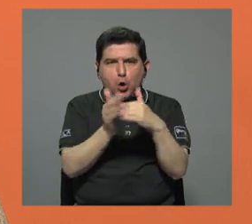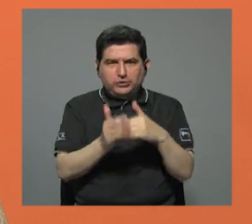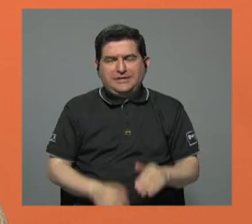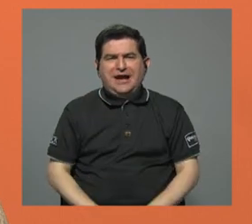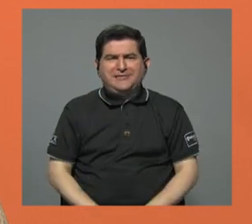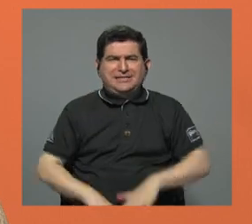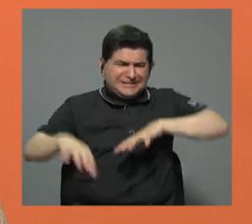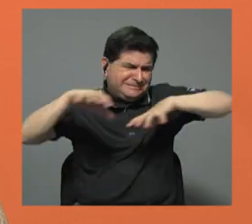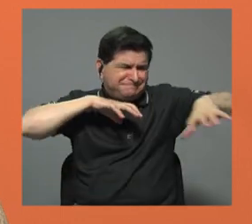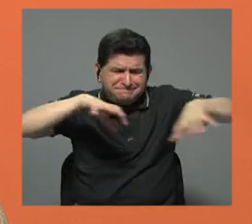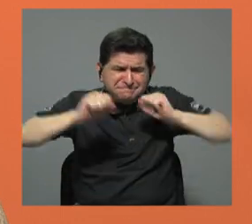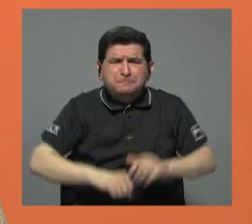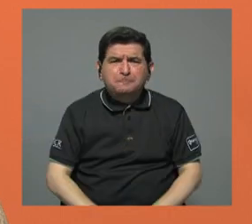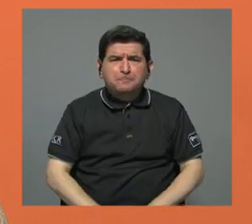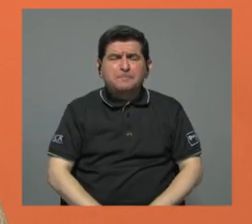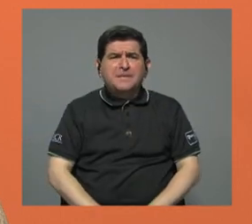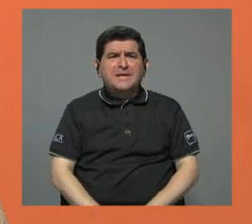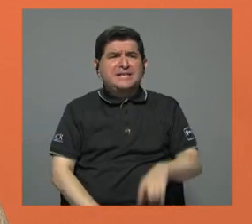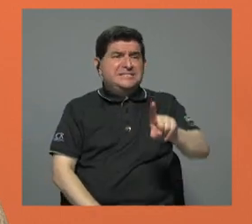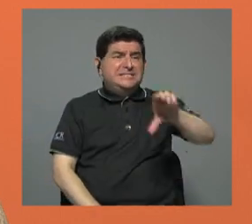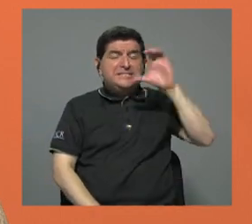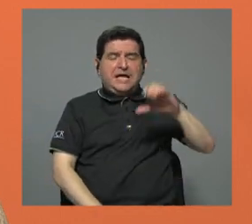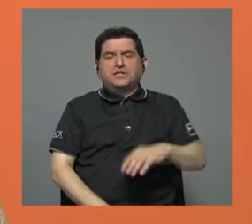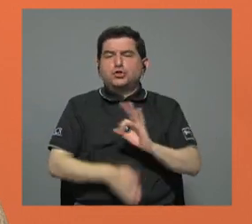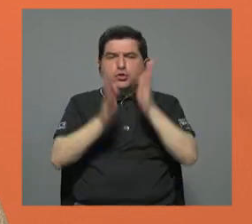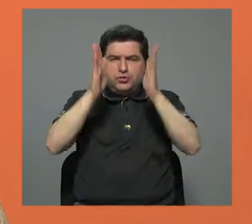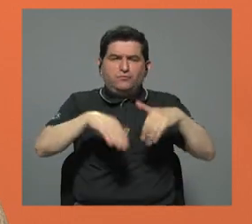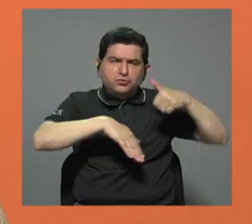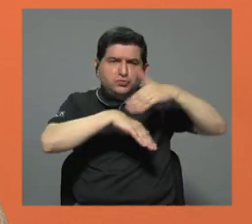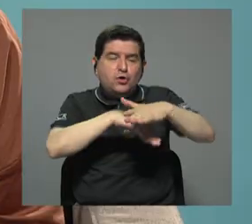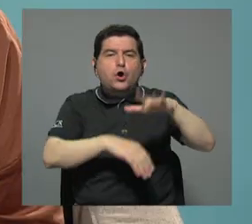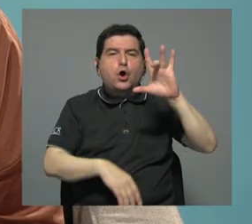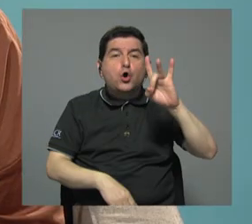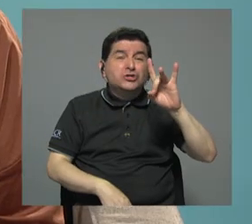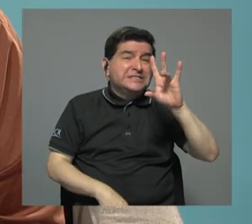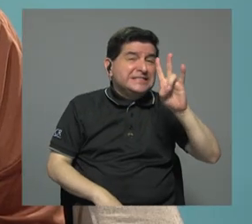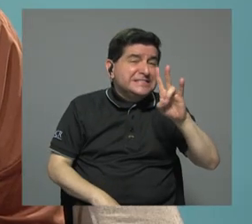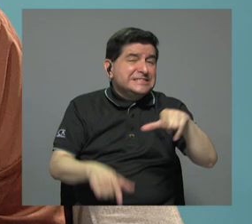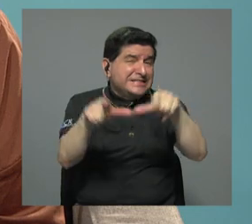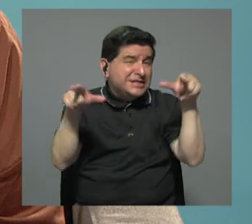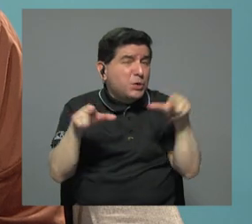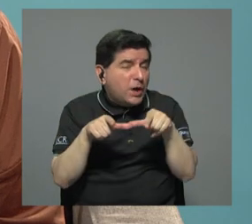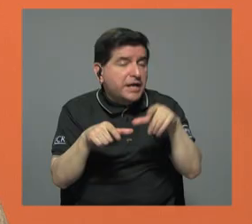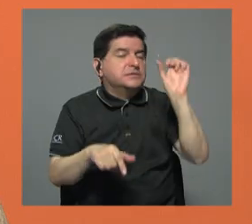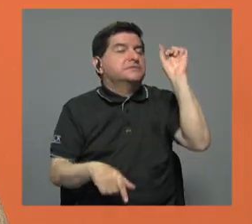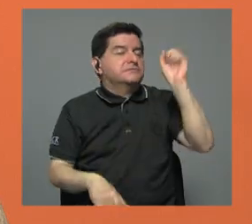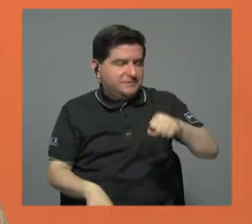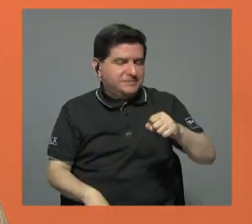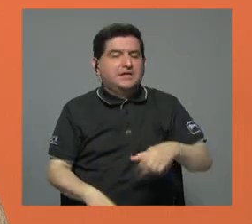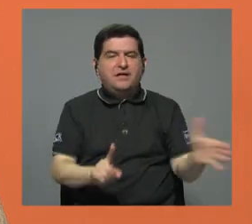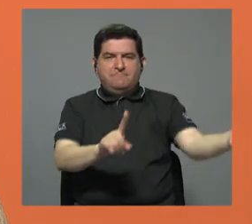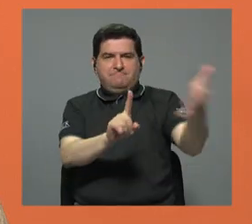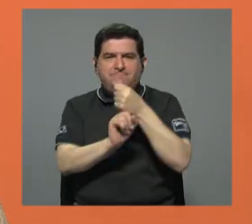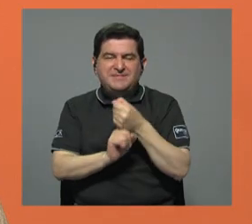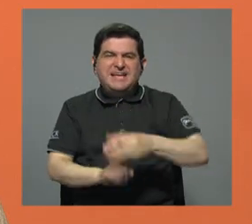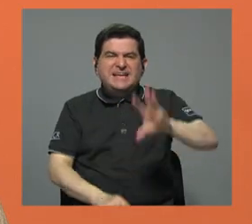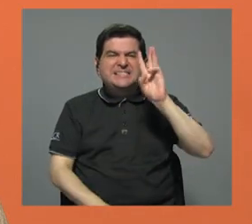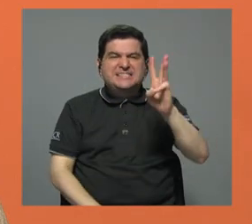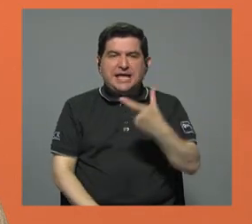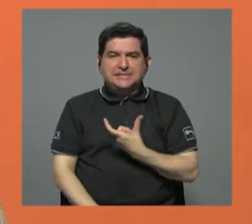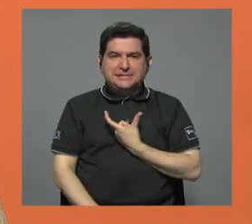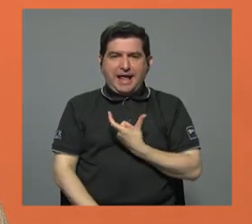gran operativo a desplazar a cientos de agentes y 37 lugares y no 187 lugares y detienen a 6